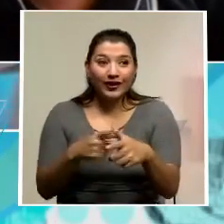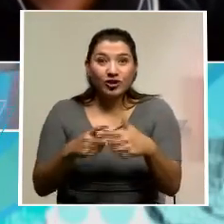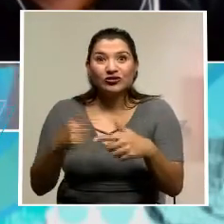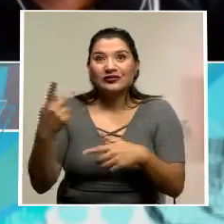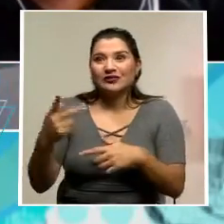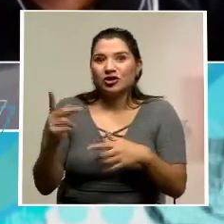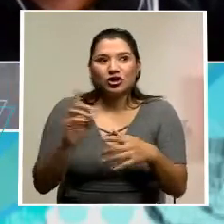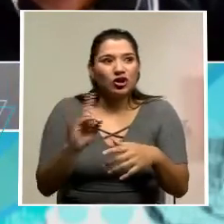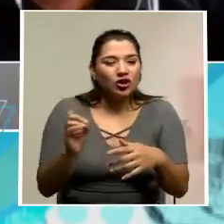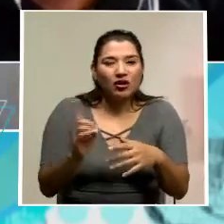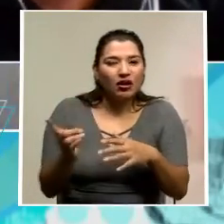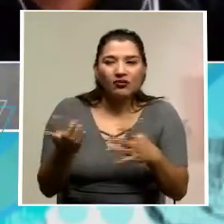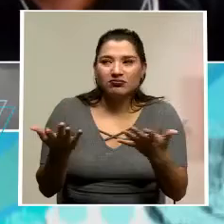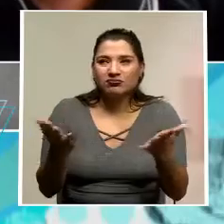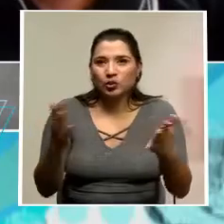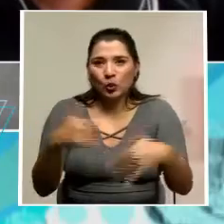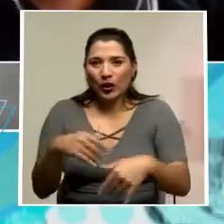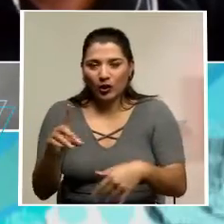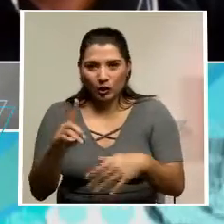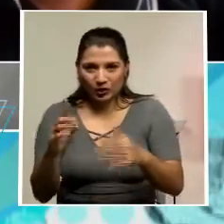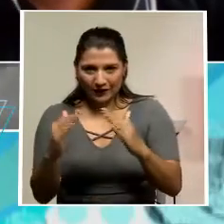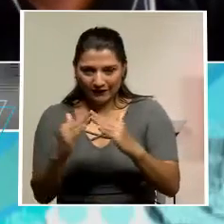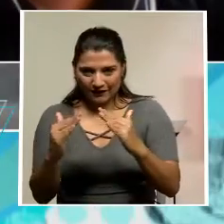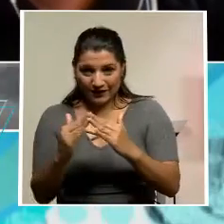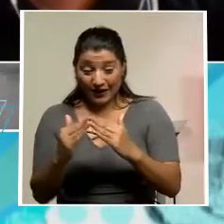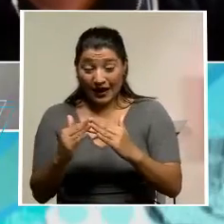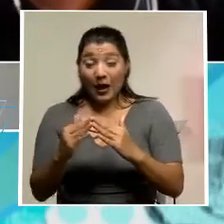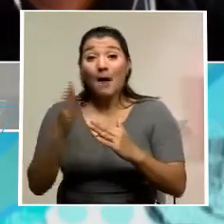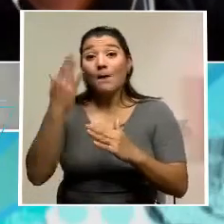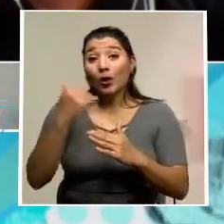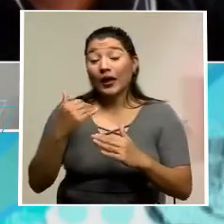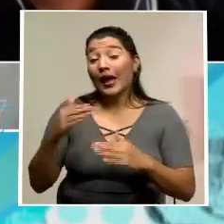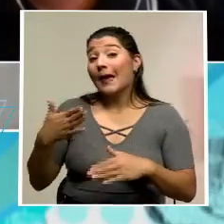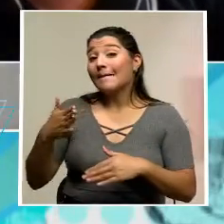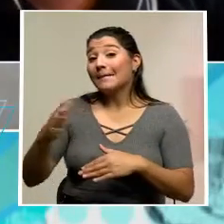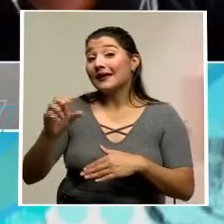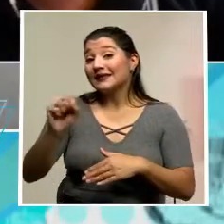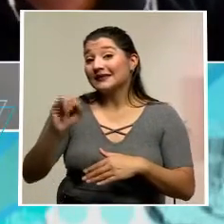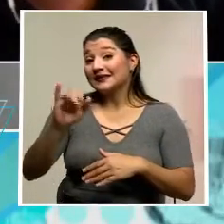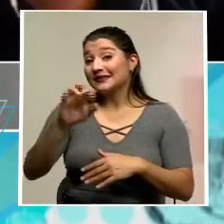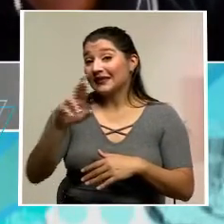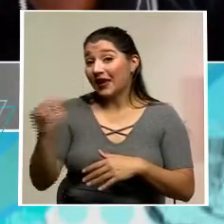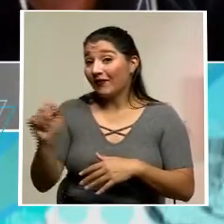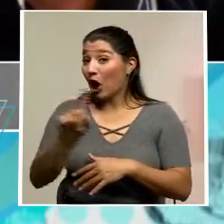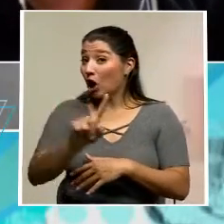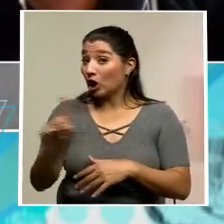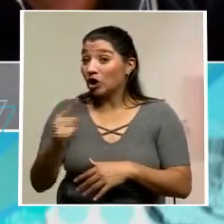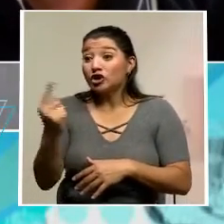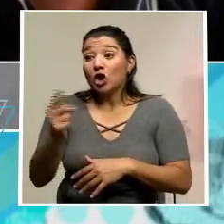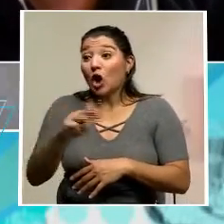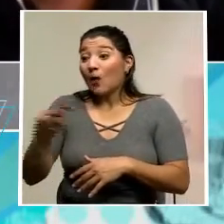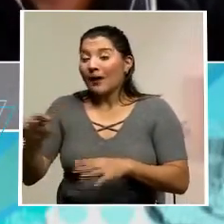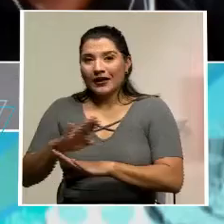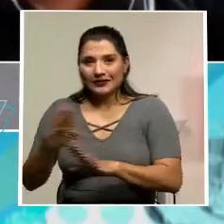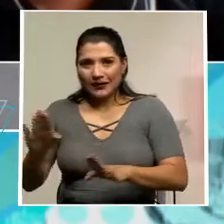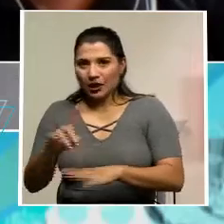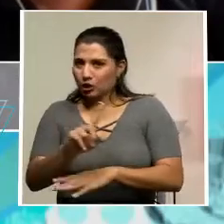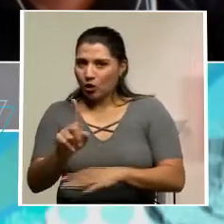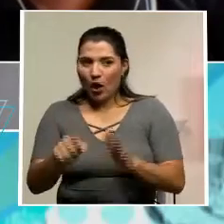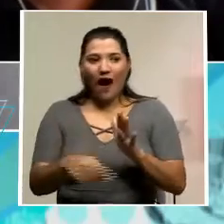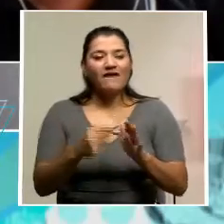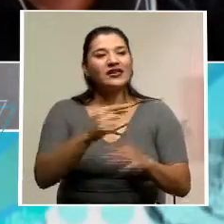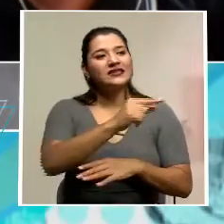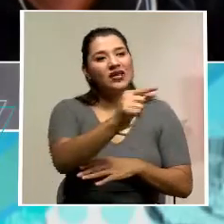poblaciones. Como le dije, el pez sierra no solo se encuentra en el mar, sino que también se encuentra en ríos, en humedales y manglares, y esos